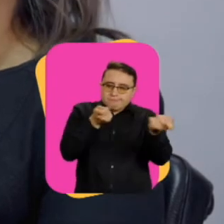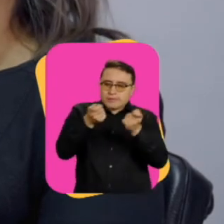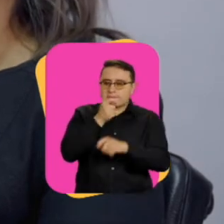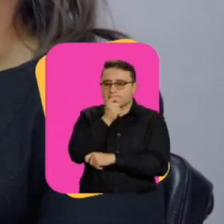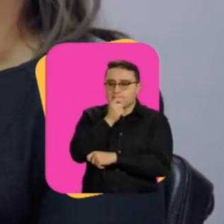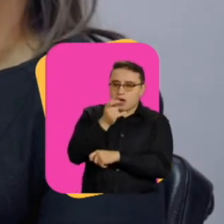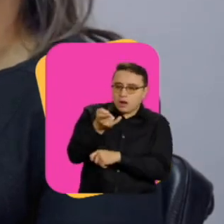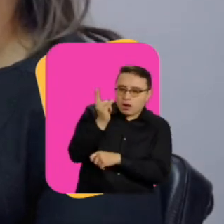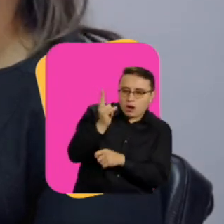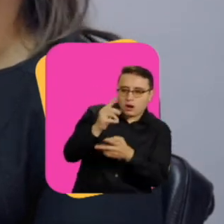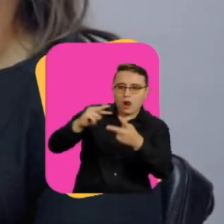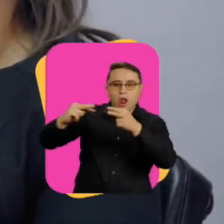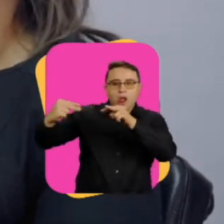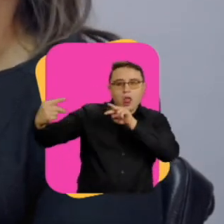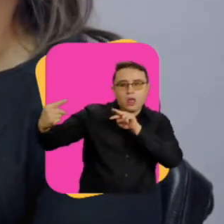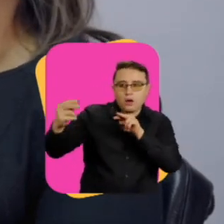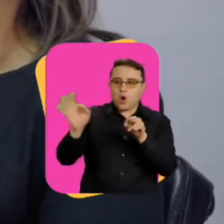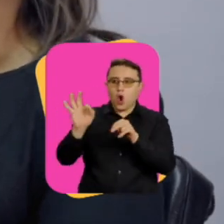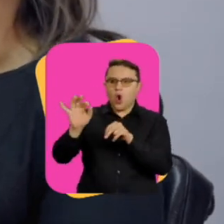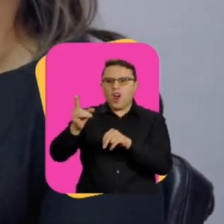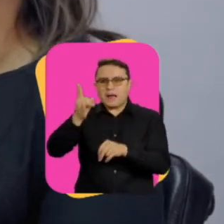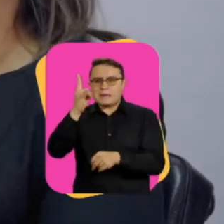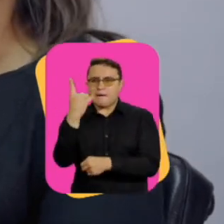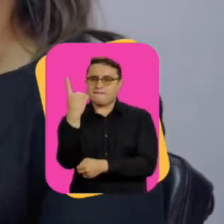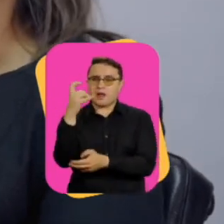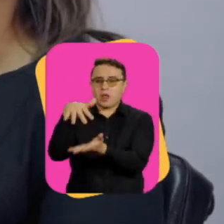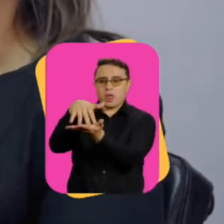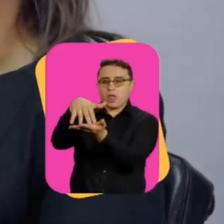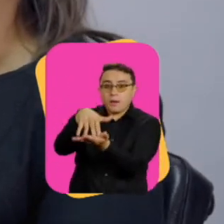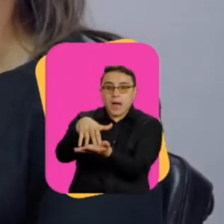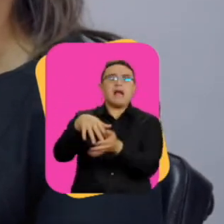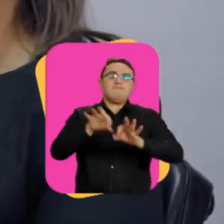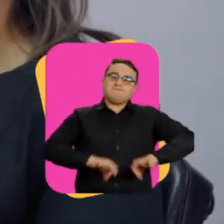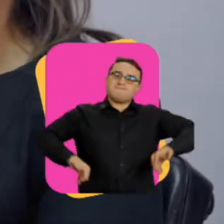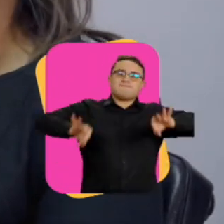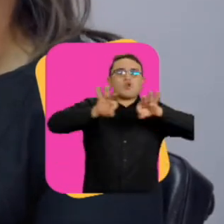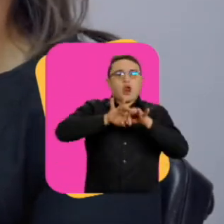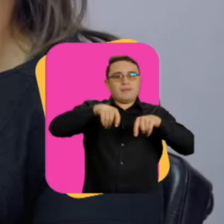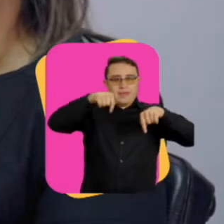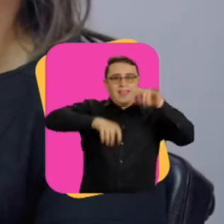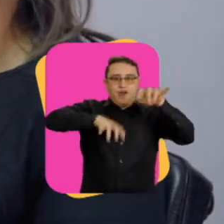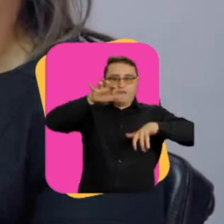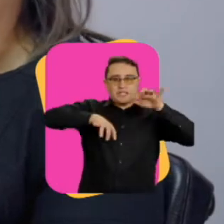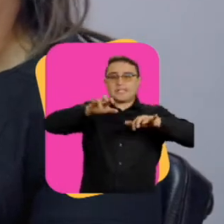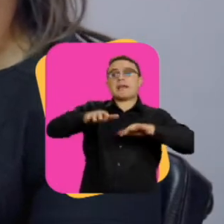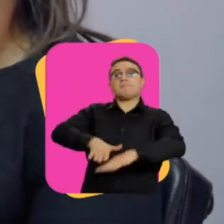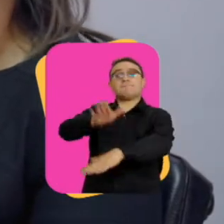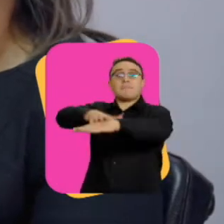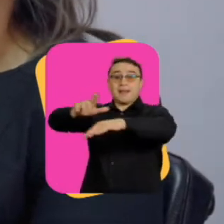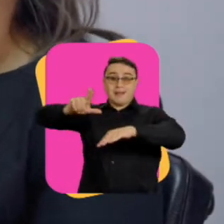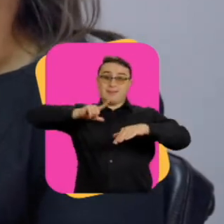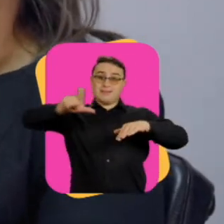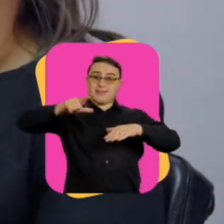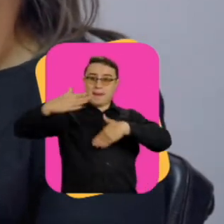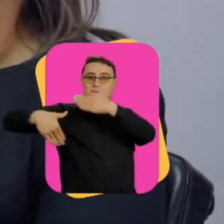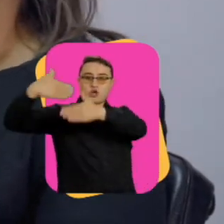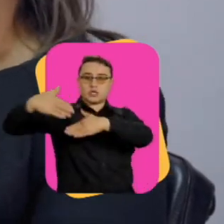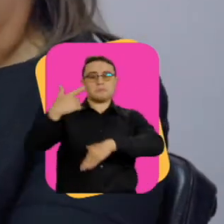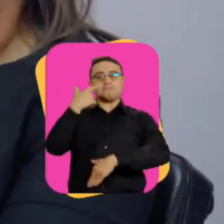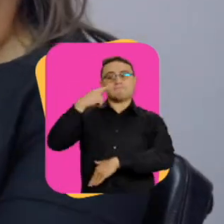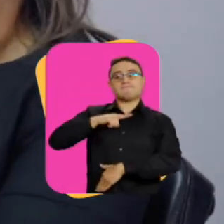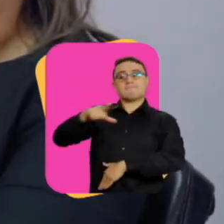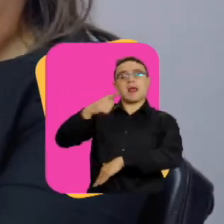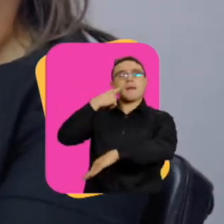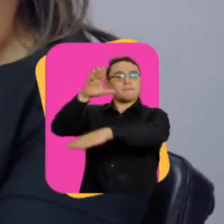gestión o que se puede fortalecer algo, pues es el momento para que la oficina le comunique al líder del proceso que está verificando